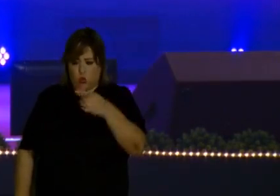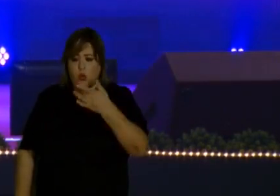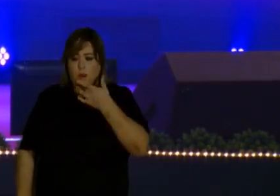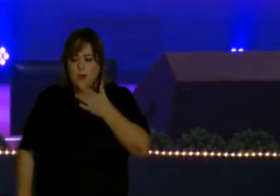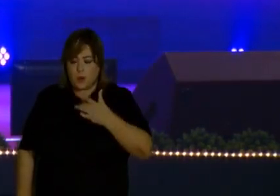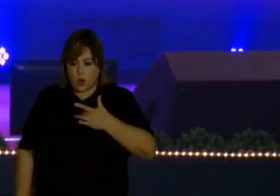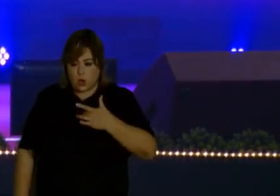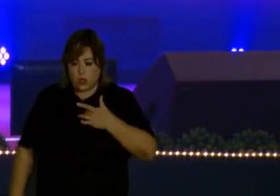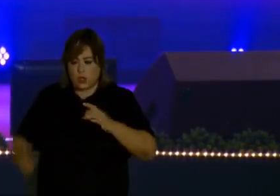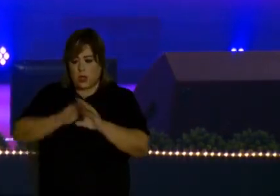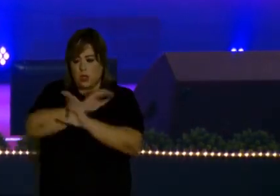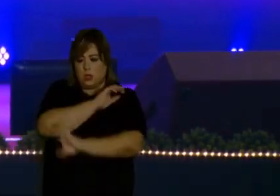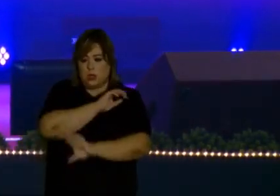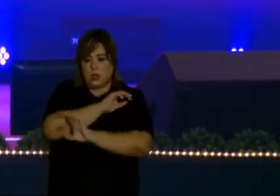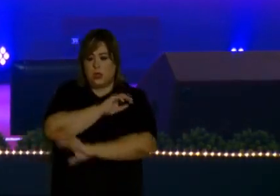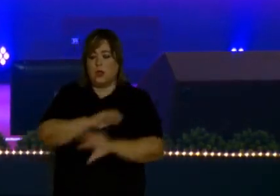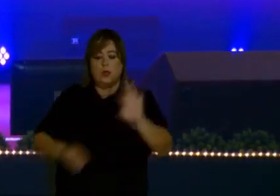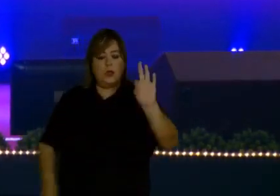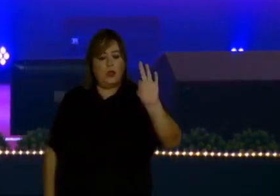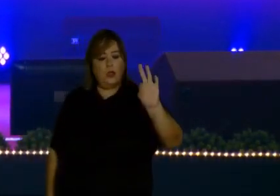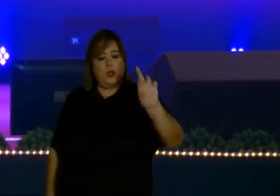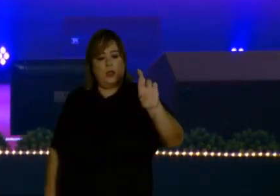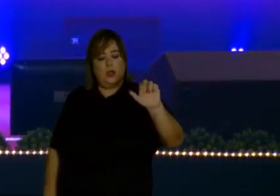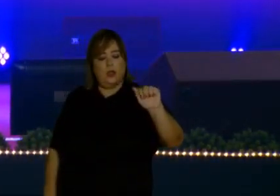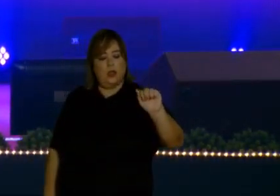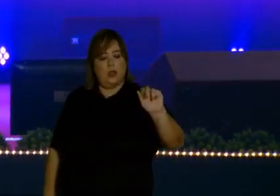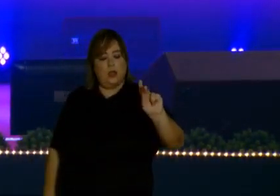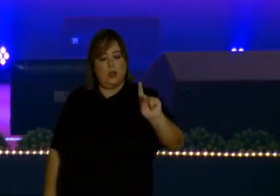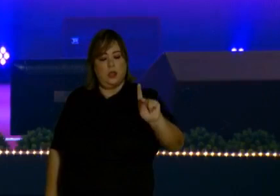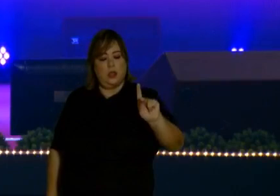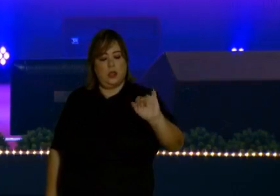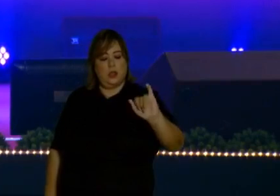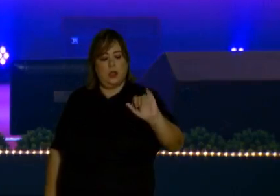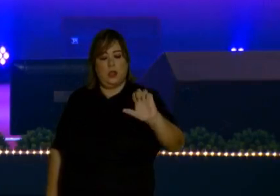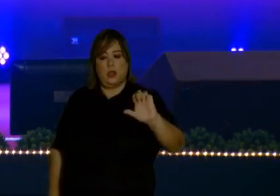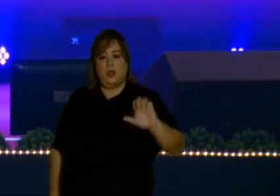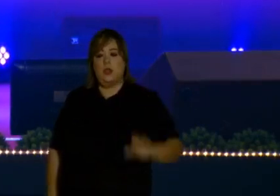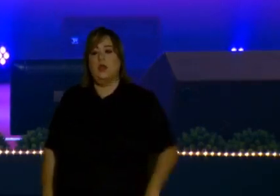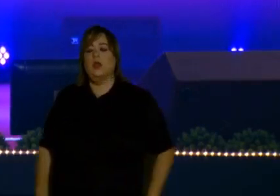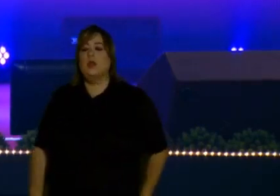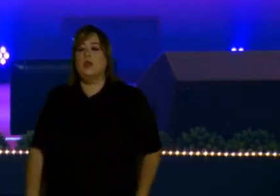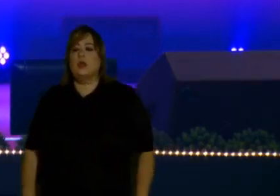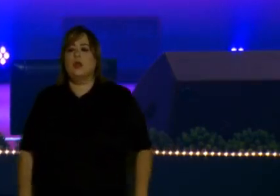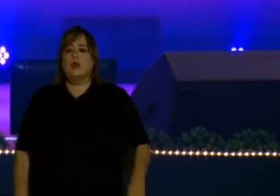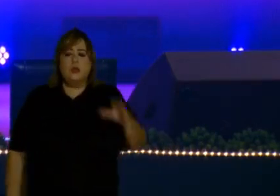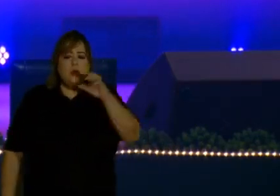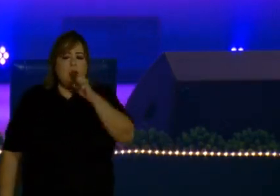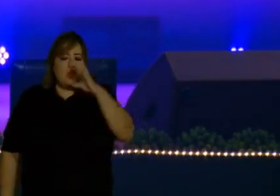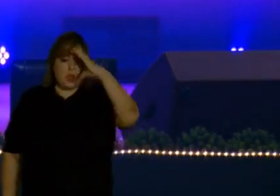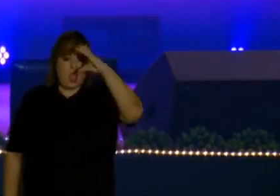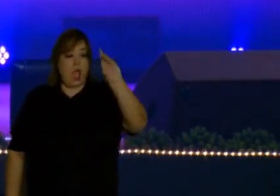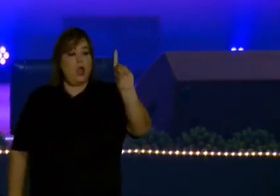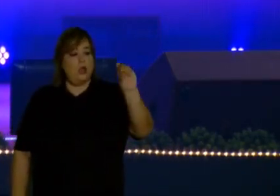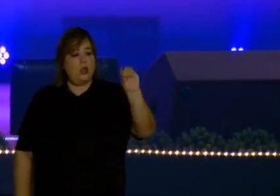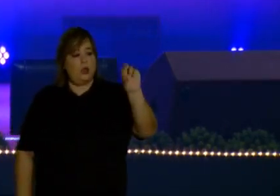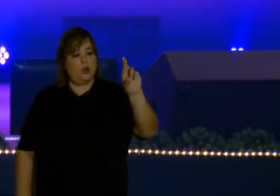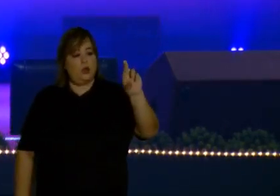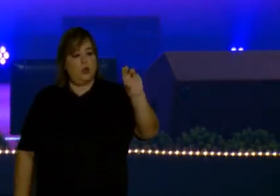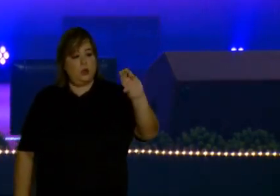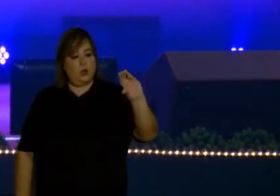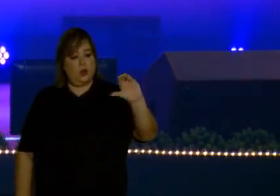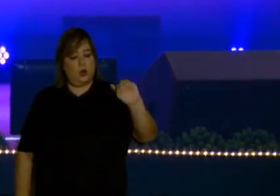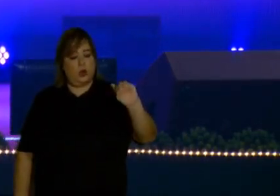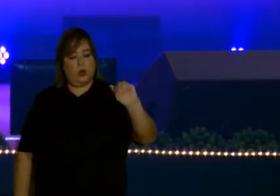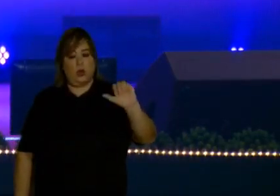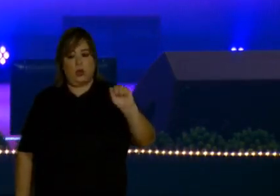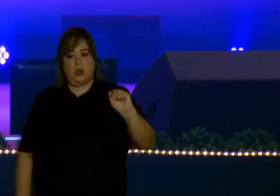septiembre. Franklin, el diácono, cumple años. Amén. Deja ver, grita su nombre, deja ver que más. Dorca. Mire, por allá hay otra